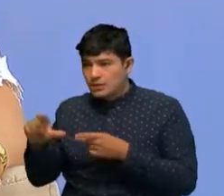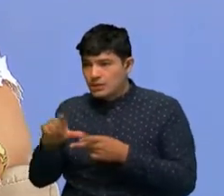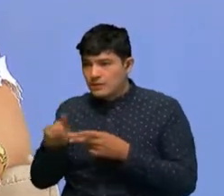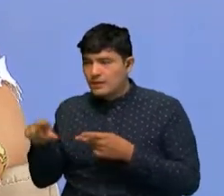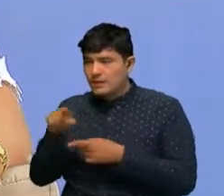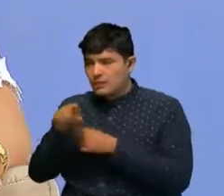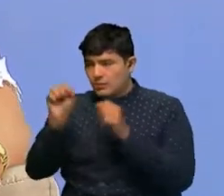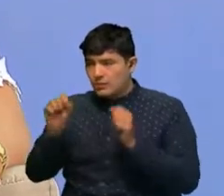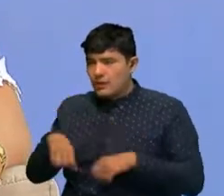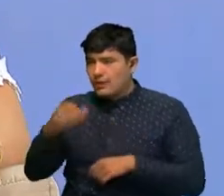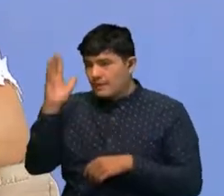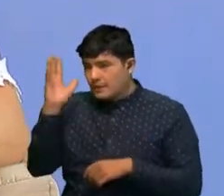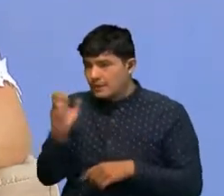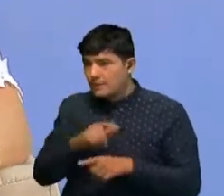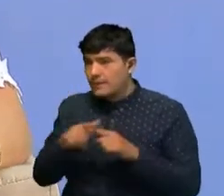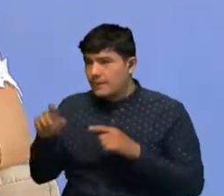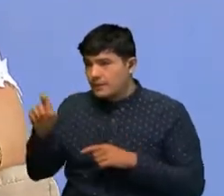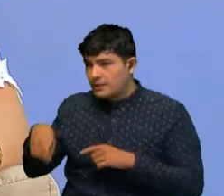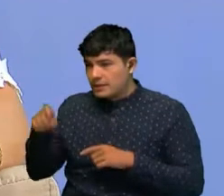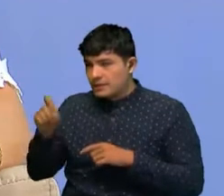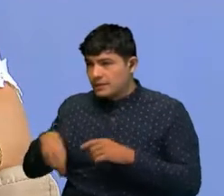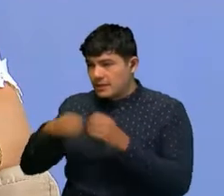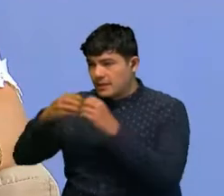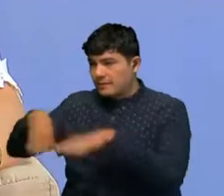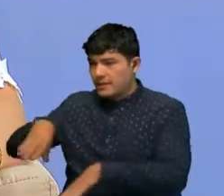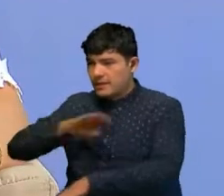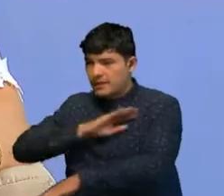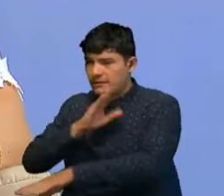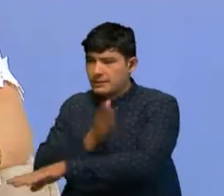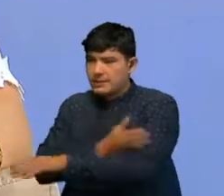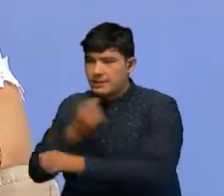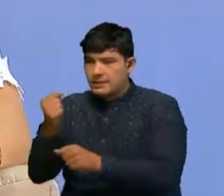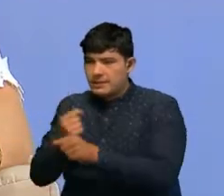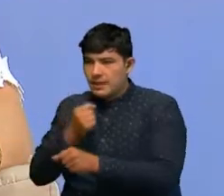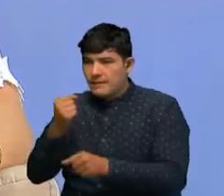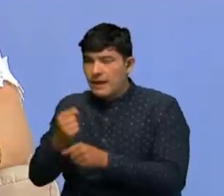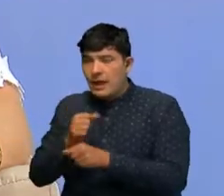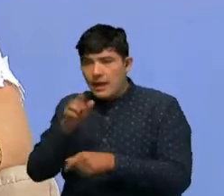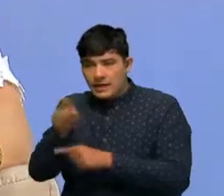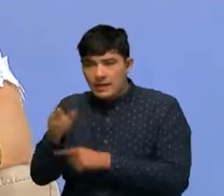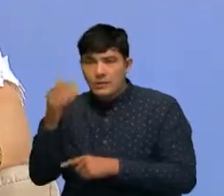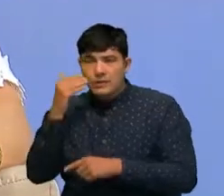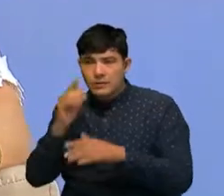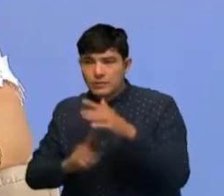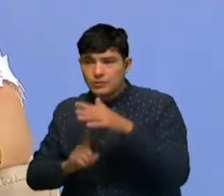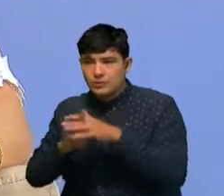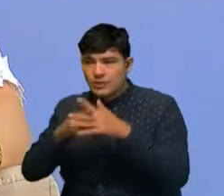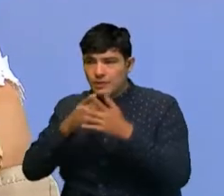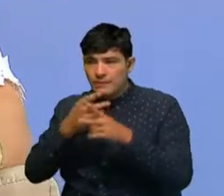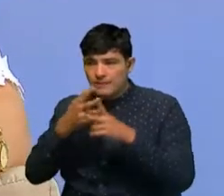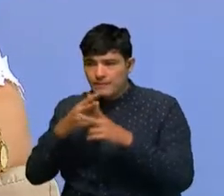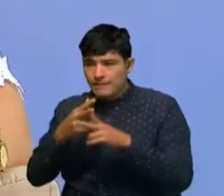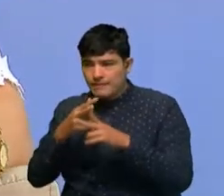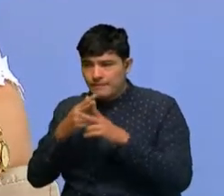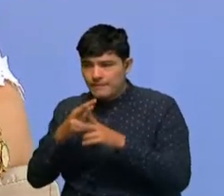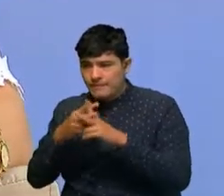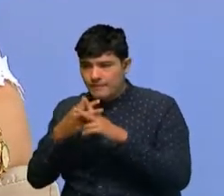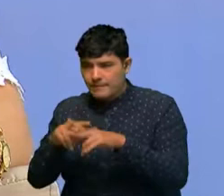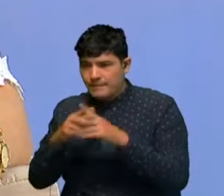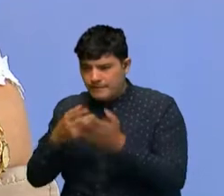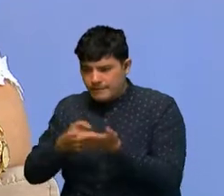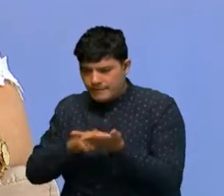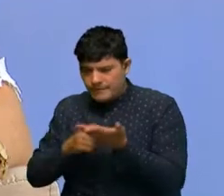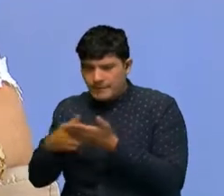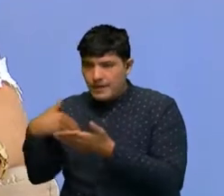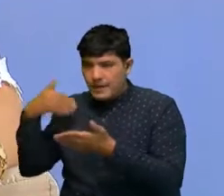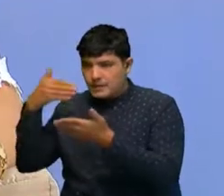puede pensionarse, pero necesitamos la pérdida de capacidad laboral. Ahí es cuando entra el manual único de calificación de invalidez a mirar hasta dónde